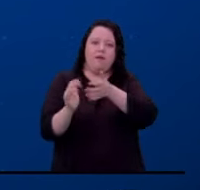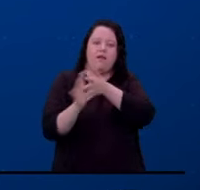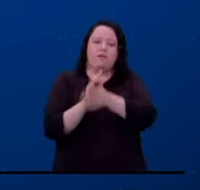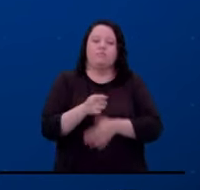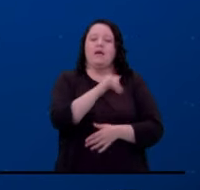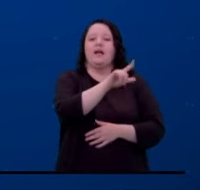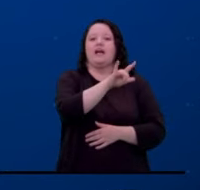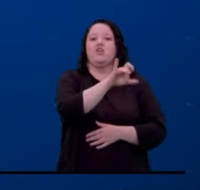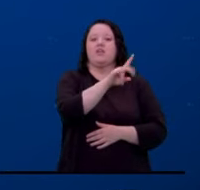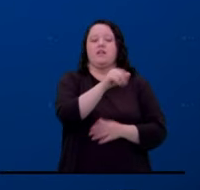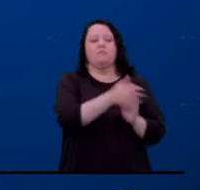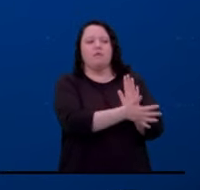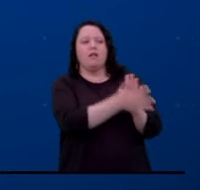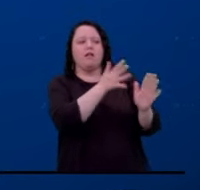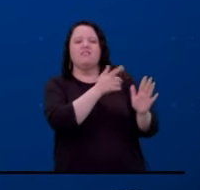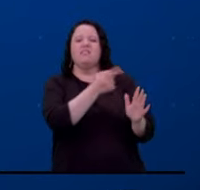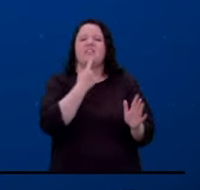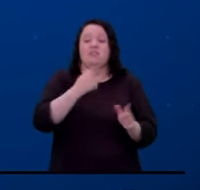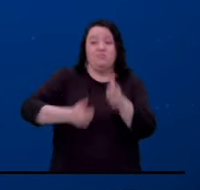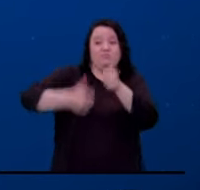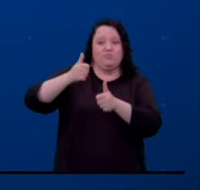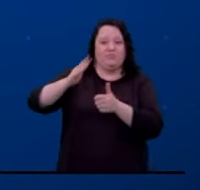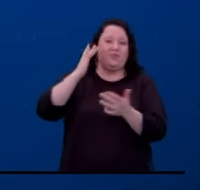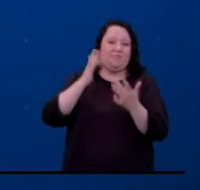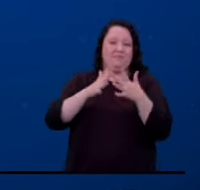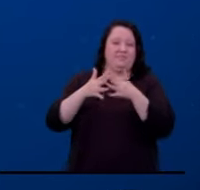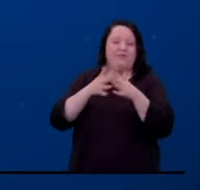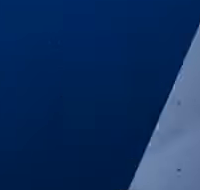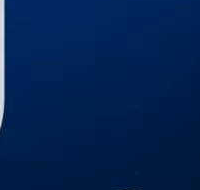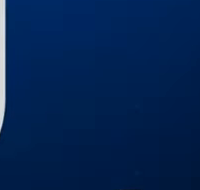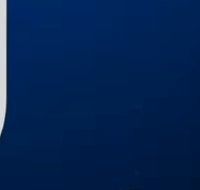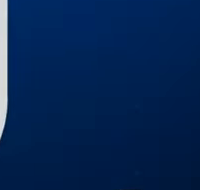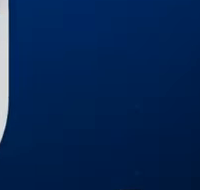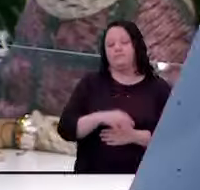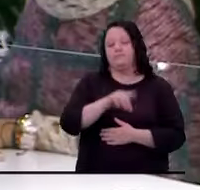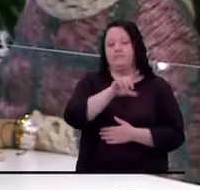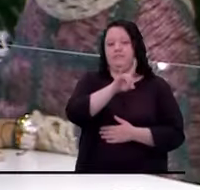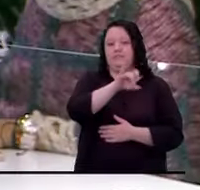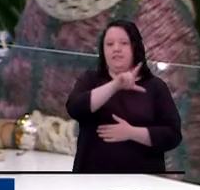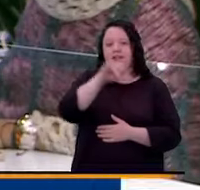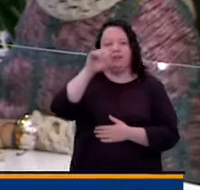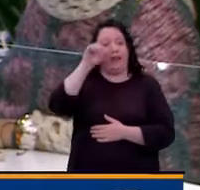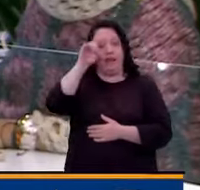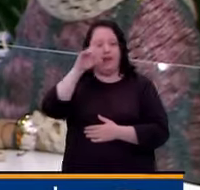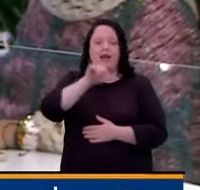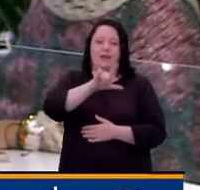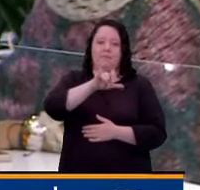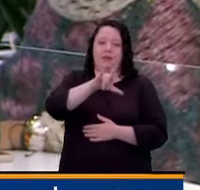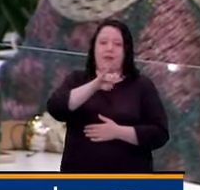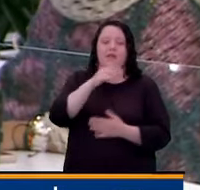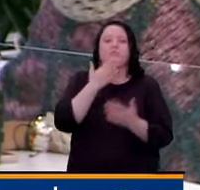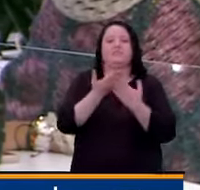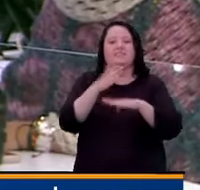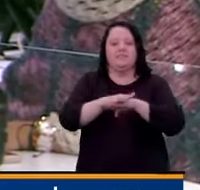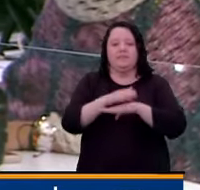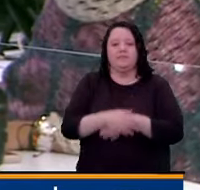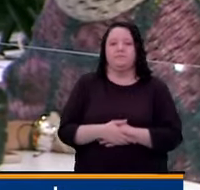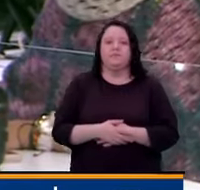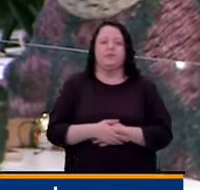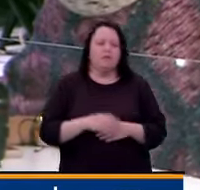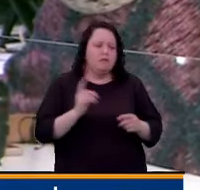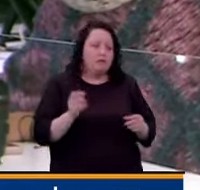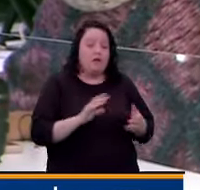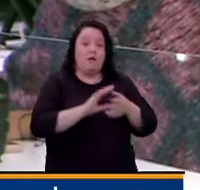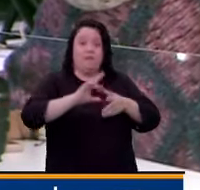Carolina Bejarano. Carolina, ¿qué dicen las autoridades? Daniela, Ana Milena, buenas tardes. Pues inicia el recuento del daño por el paso del